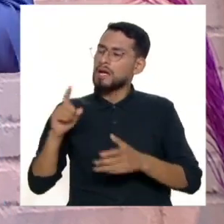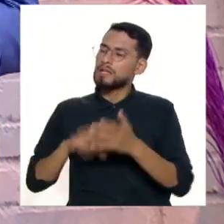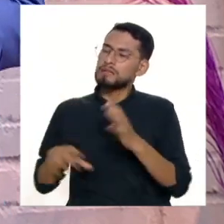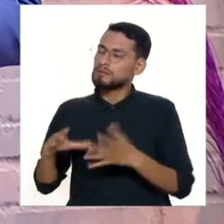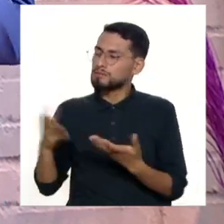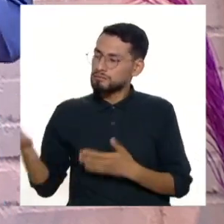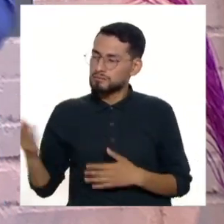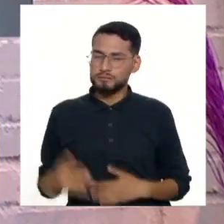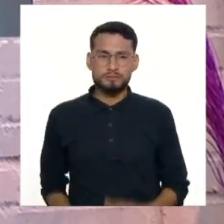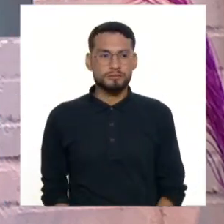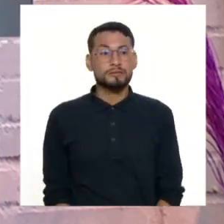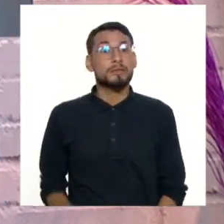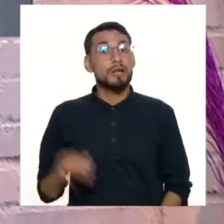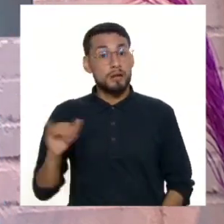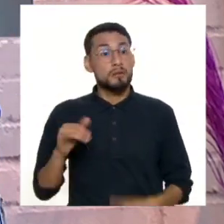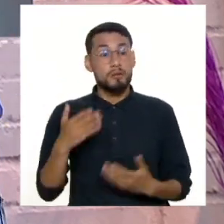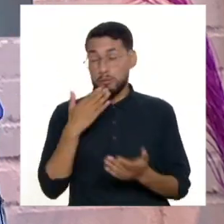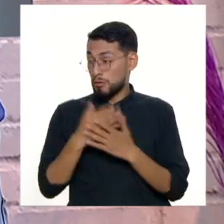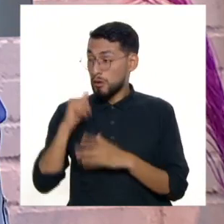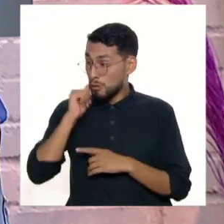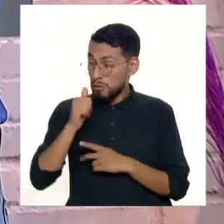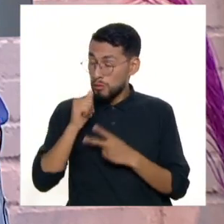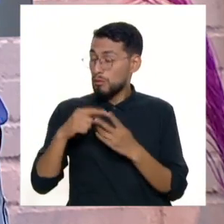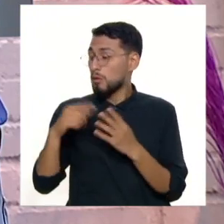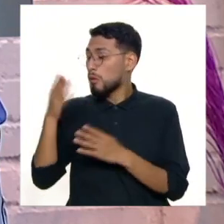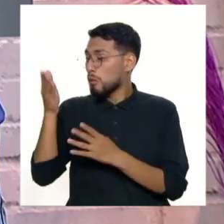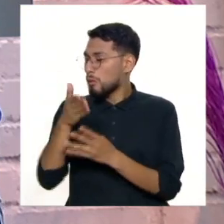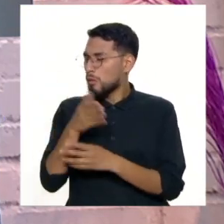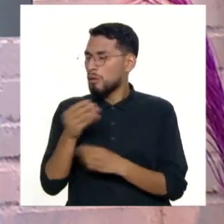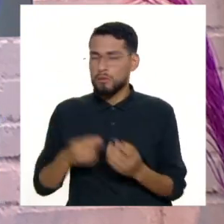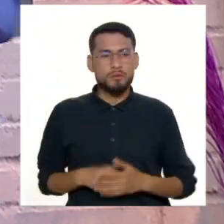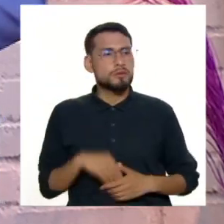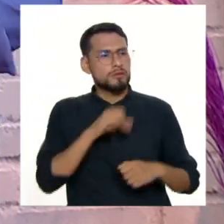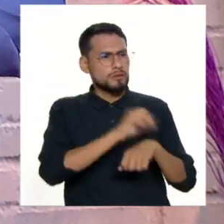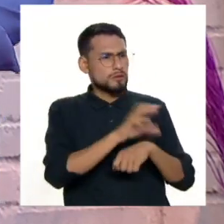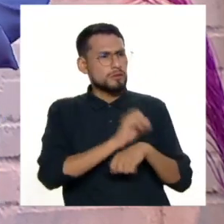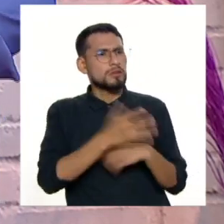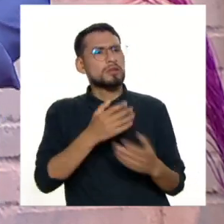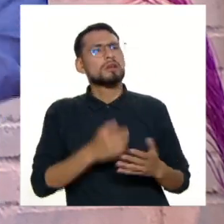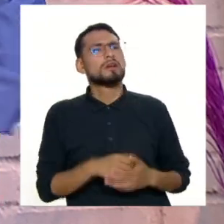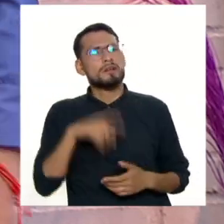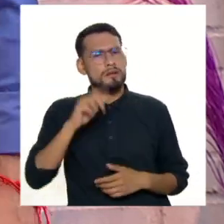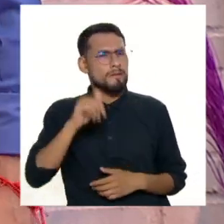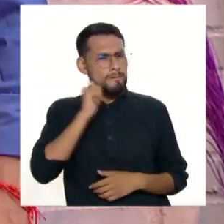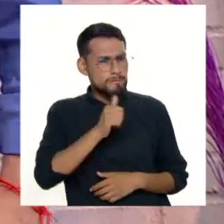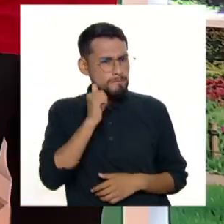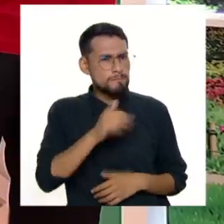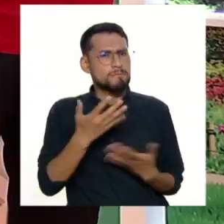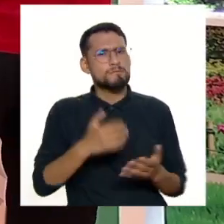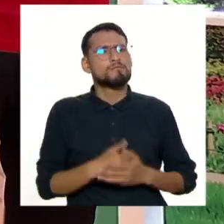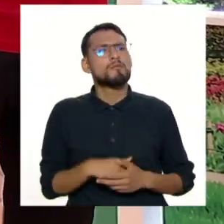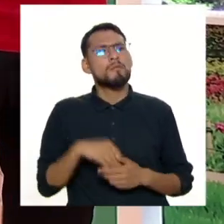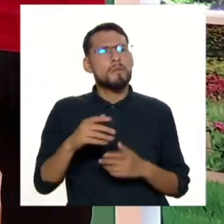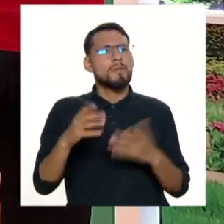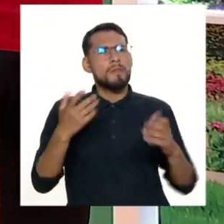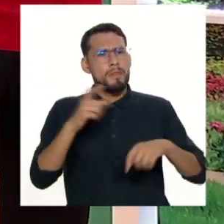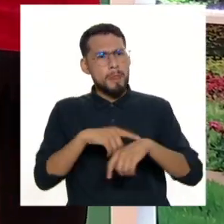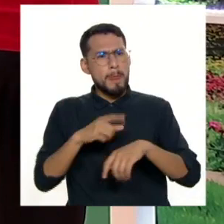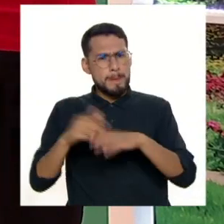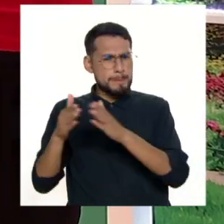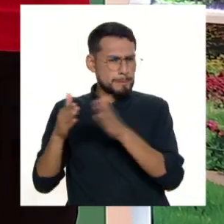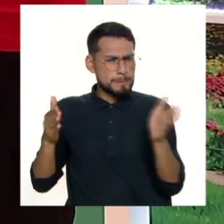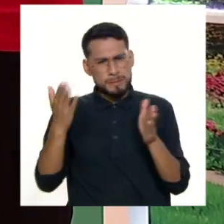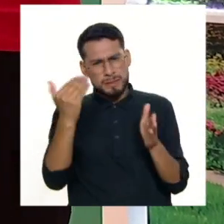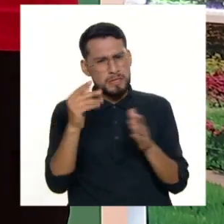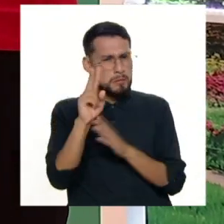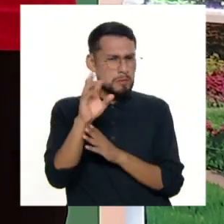estas rutinas, que además deben de ser diarias, intercaladas, ¿cómo deben Nosotros hacer? Recomendamos que sea de manera diaria, al menos se den ese tiempo de 15,